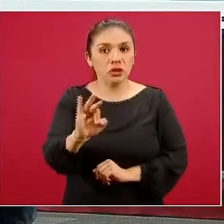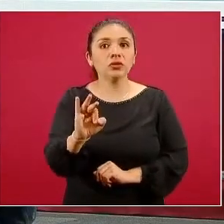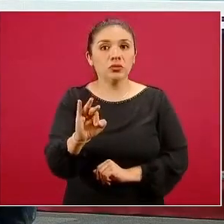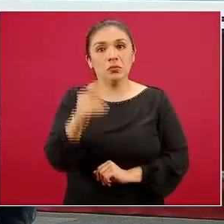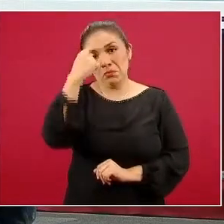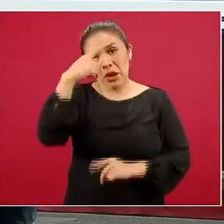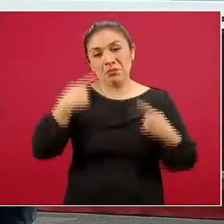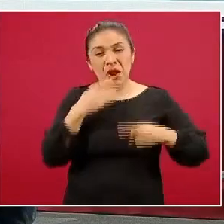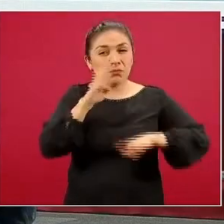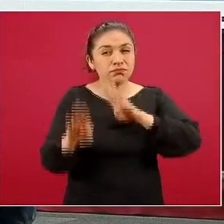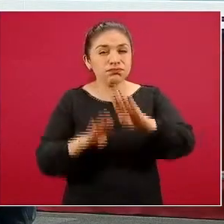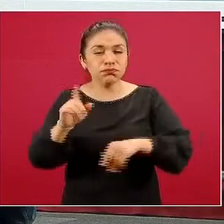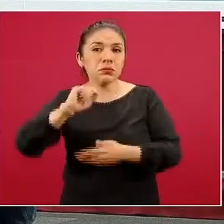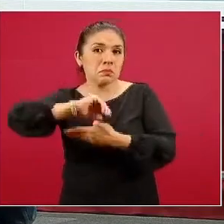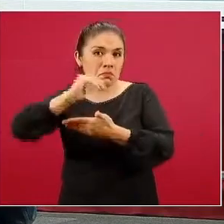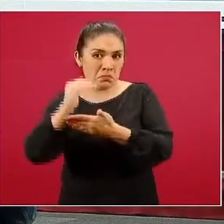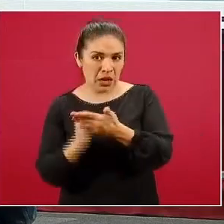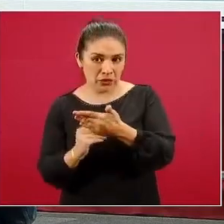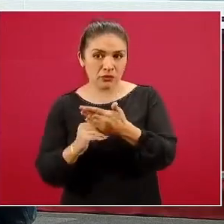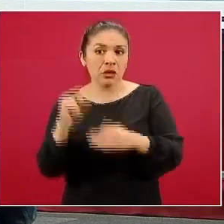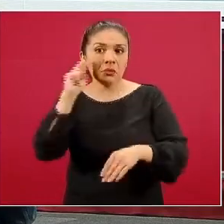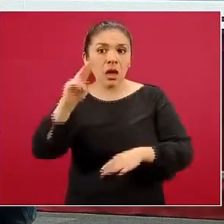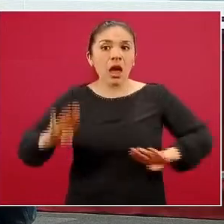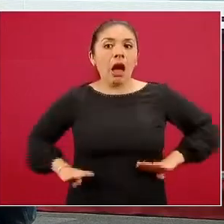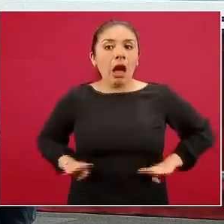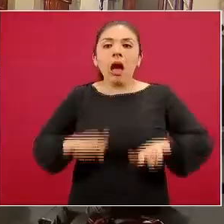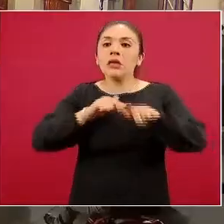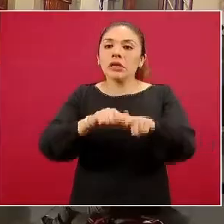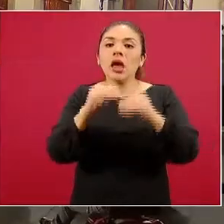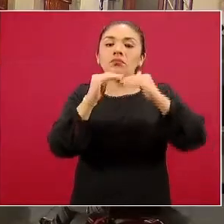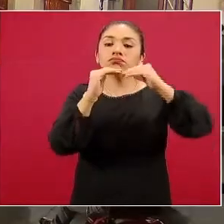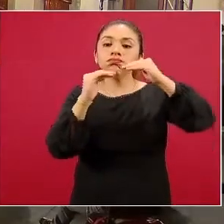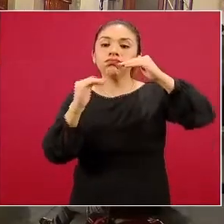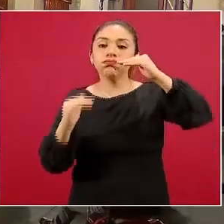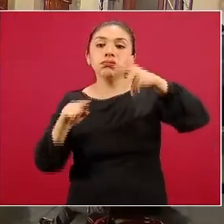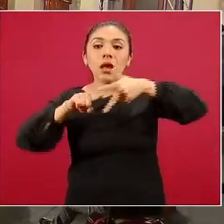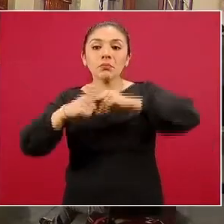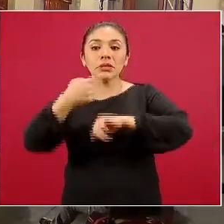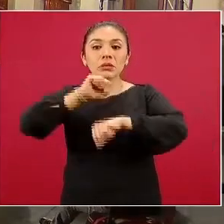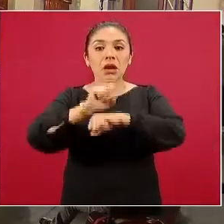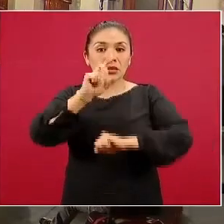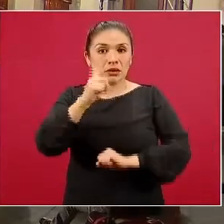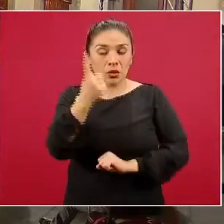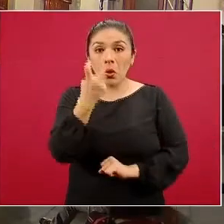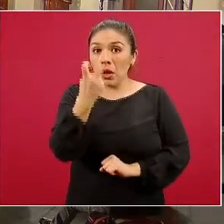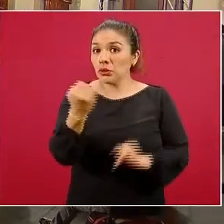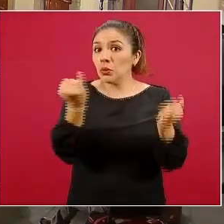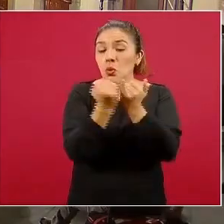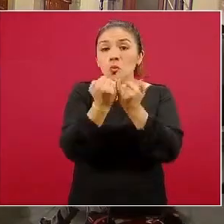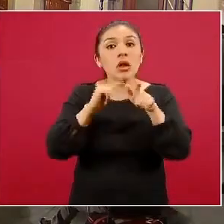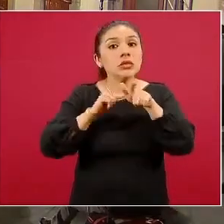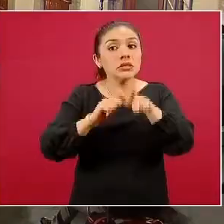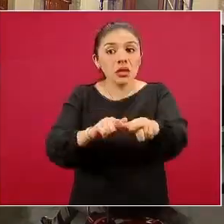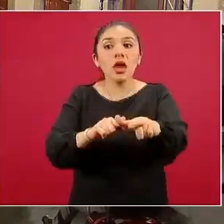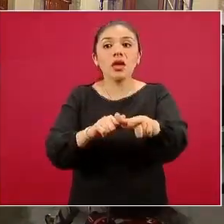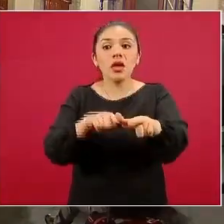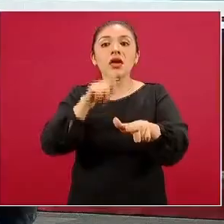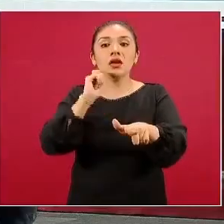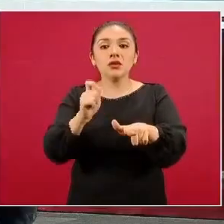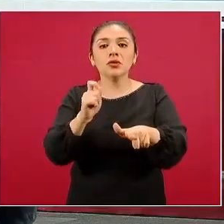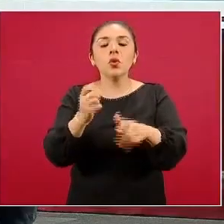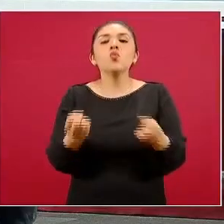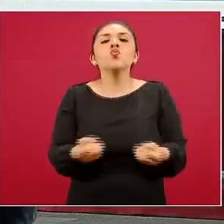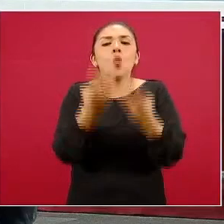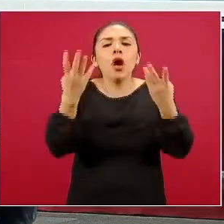este descenso, y la tendencia descendente que veíamos desde la semana 31. Así también se ha mantenido el porcentaje